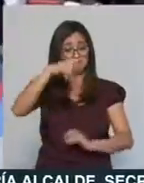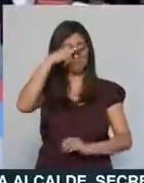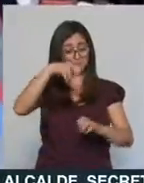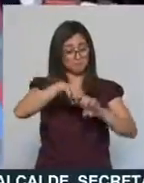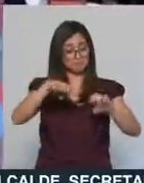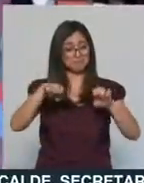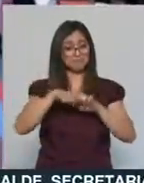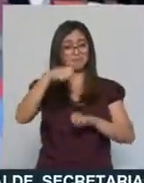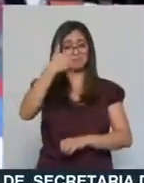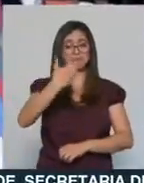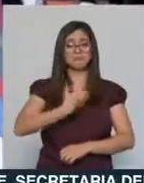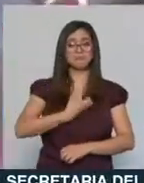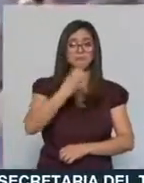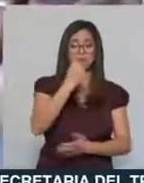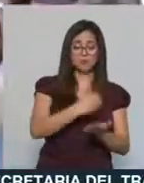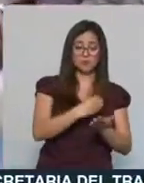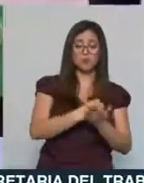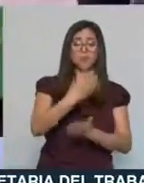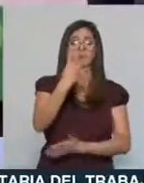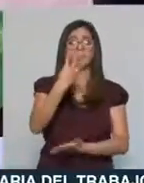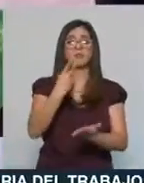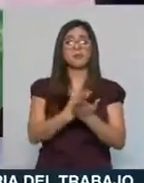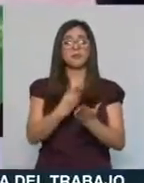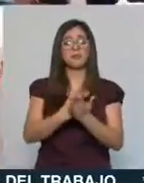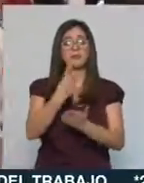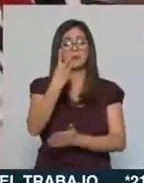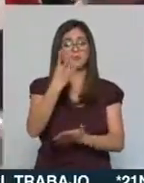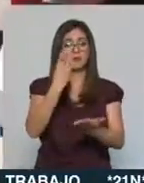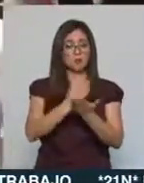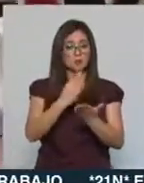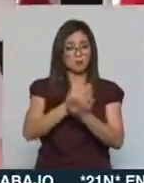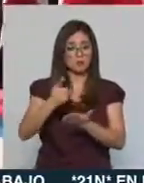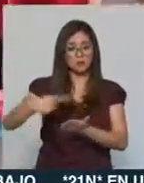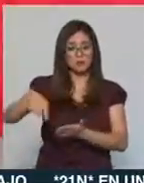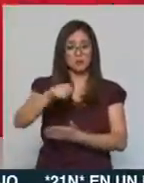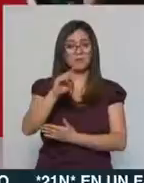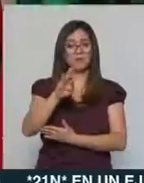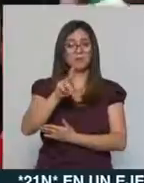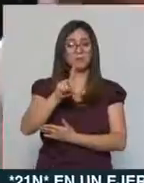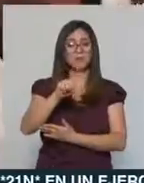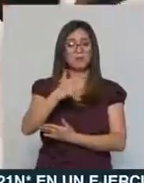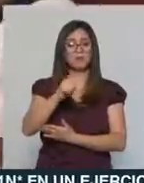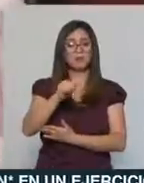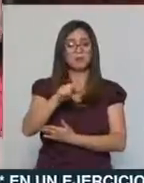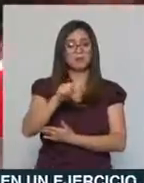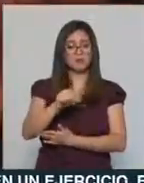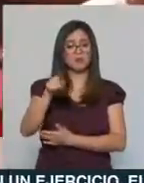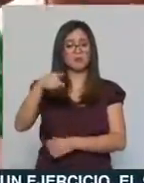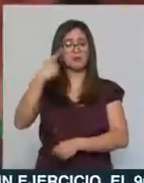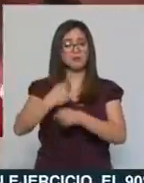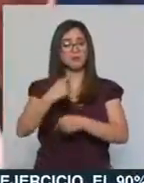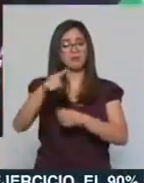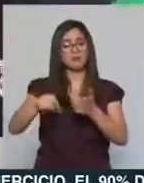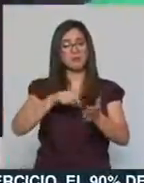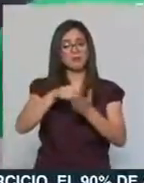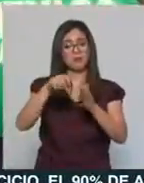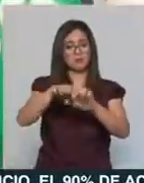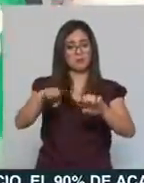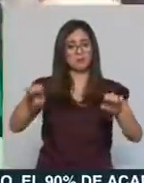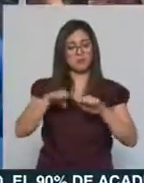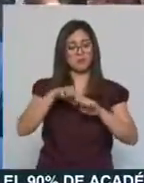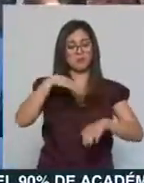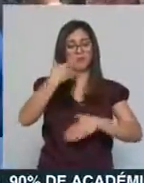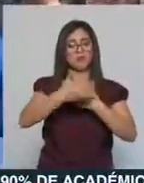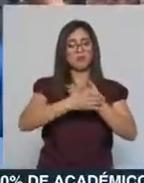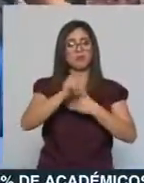6 medallas de oro, 4 de plata y 3 de bronce en el abierto de taekwondo en Sofía, Bulgaria, para quedar en primer lugar por equipos, esto rumbo al